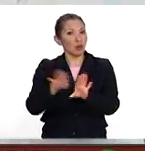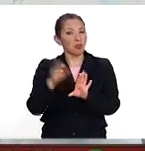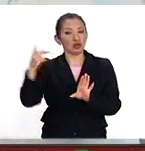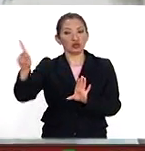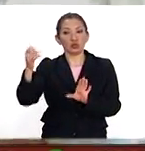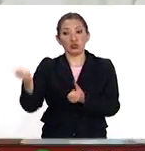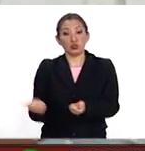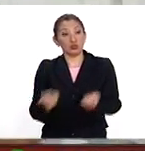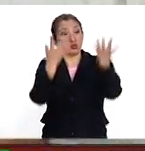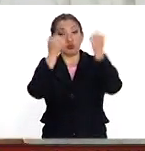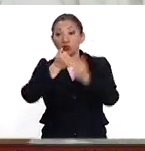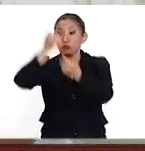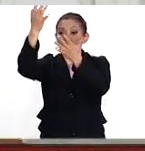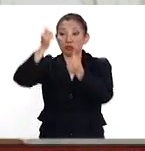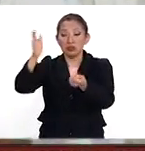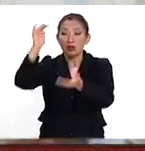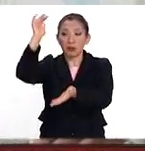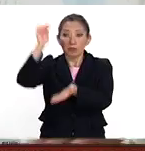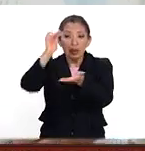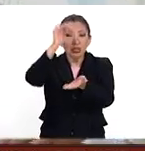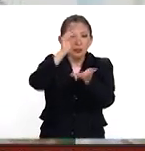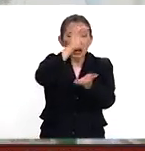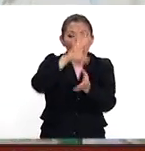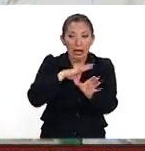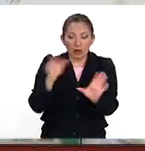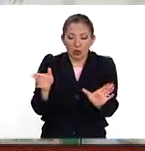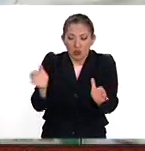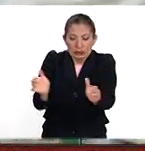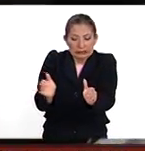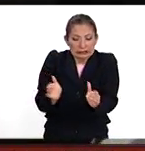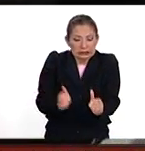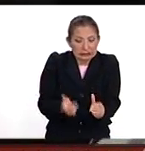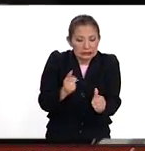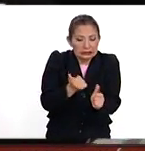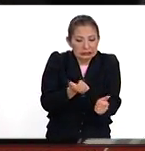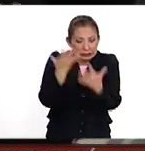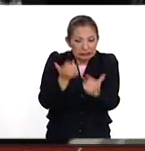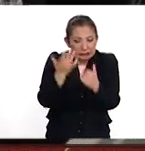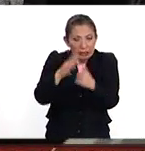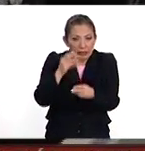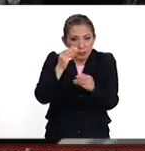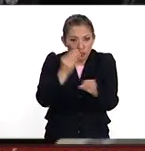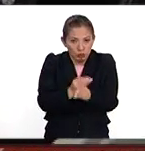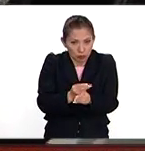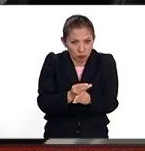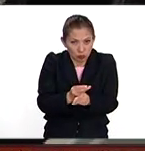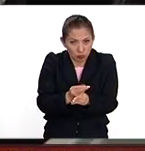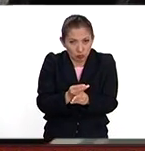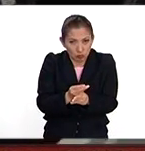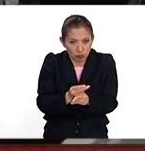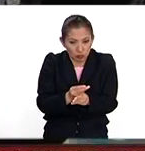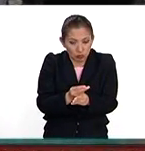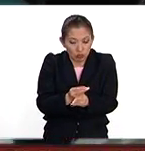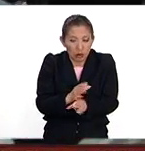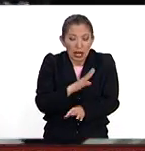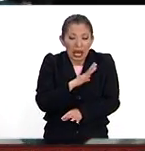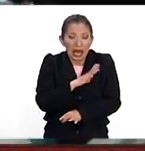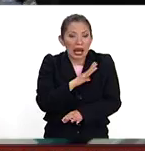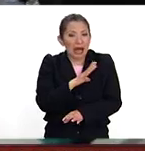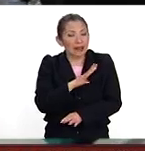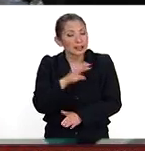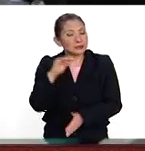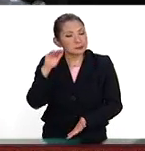sus exportaciones, por así decirlo. Ha habido una contracción, Pati, de las exportaciones en el mundo. Hay una